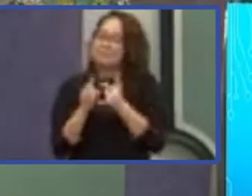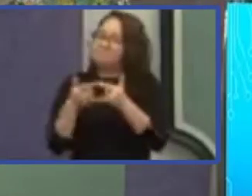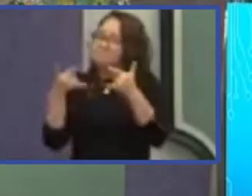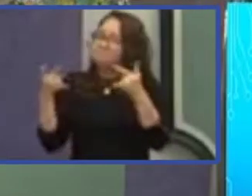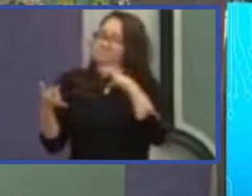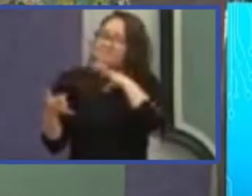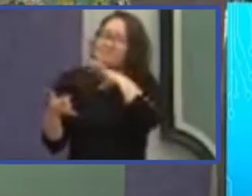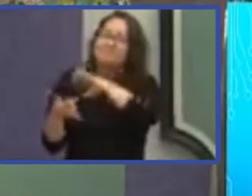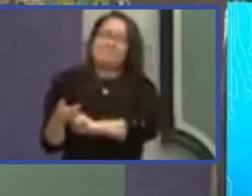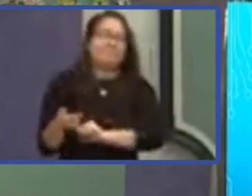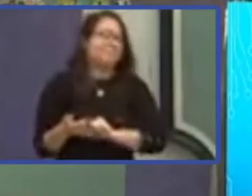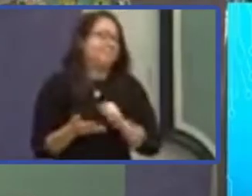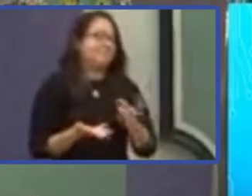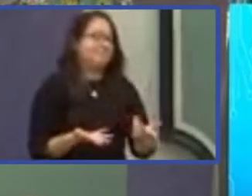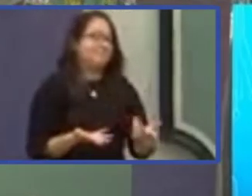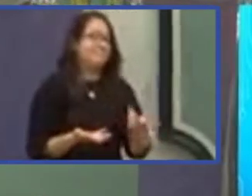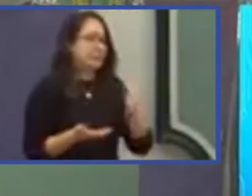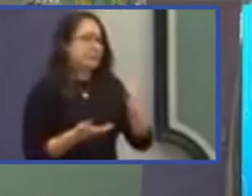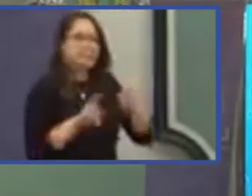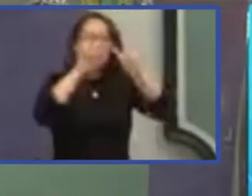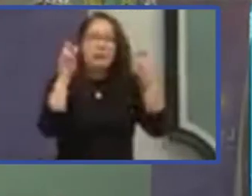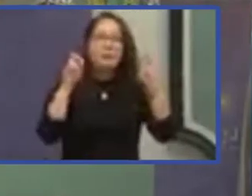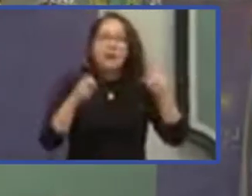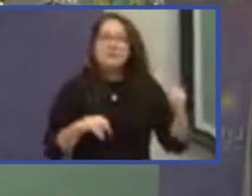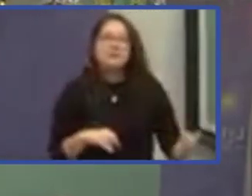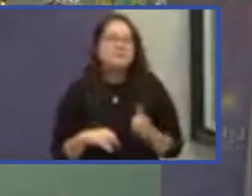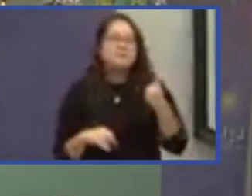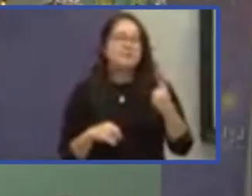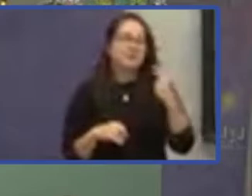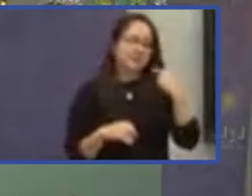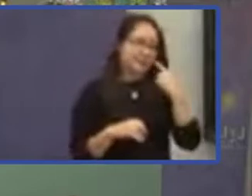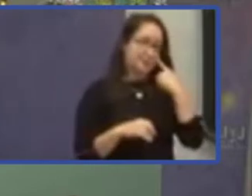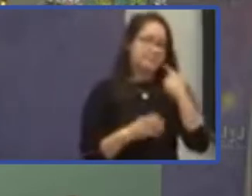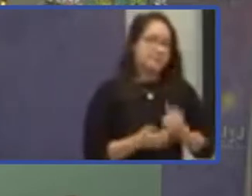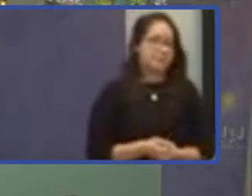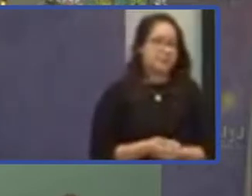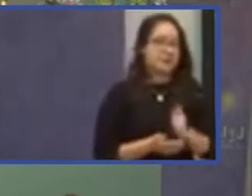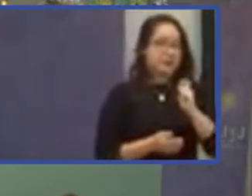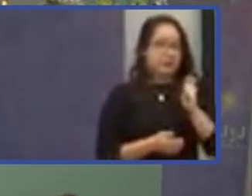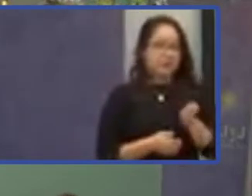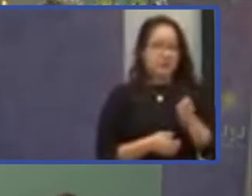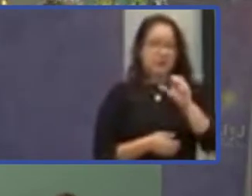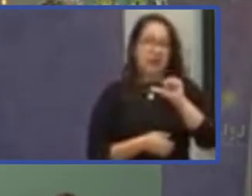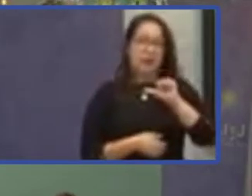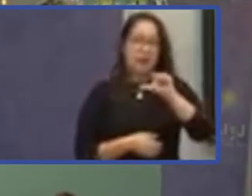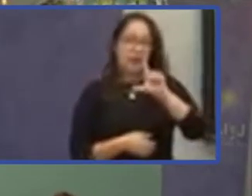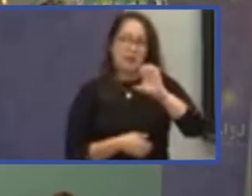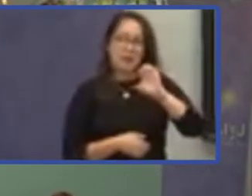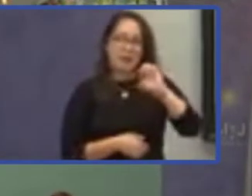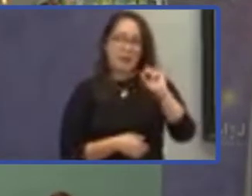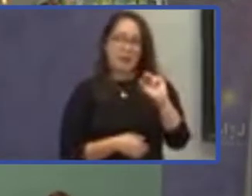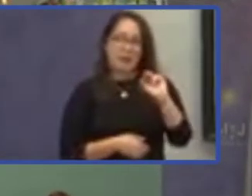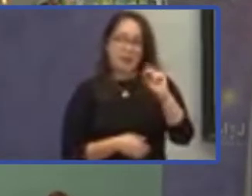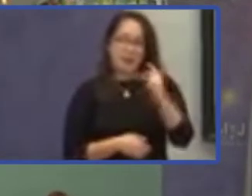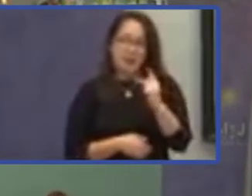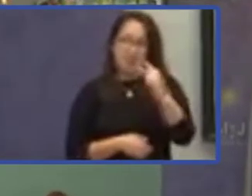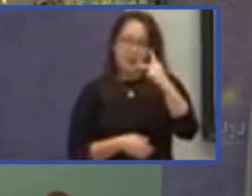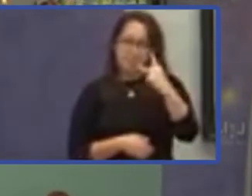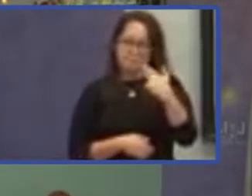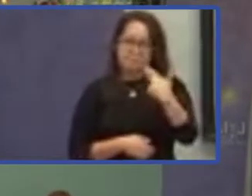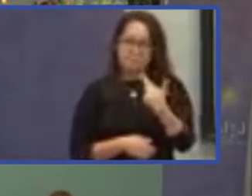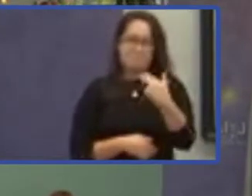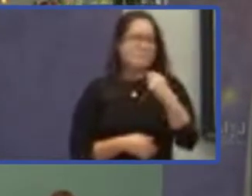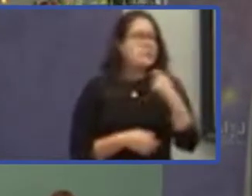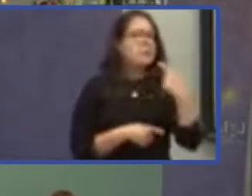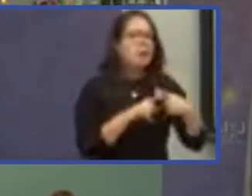que habla sobre el infinito entonces se llama la Lef de Borges y si no lo han leído pueden buscar el libro por aquí